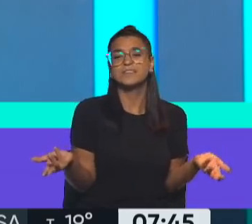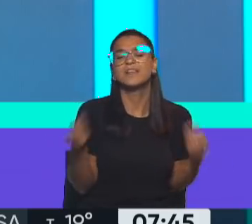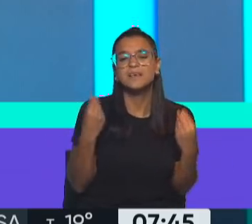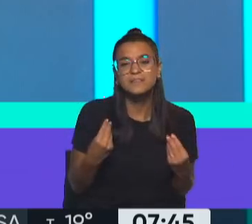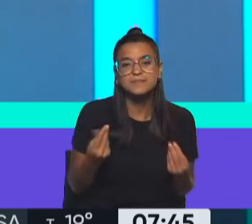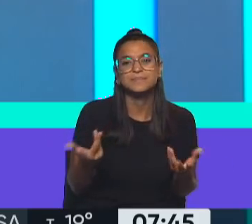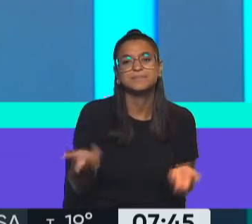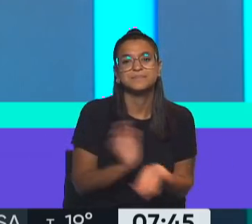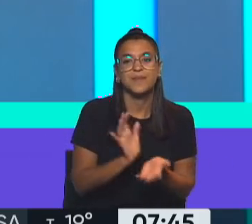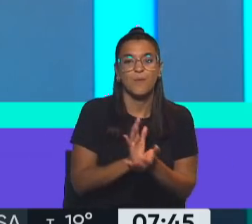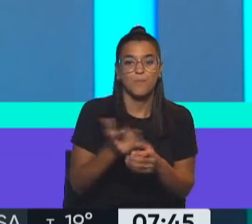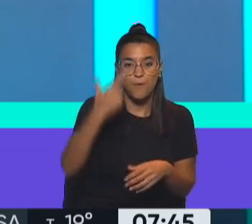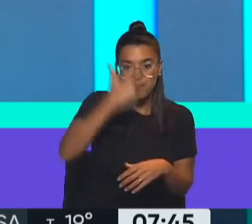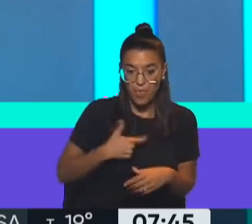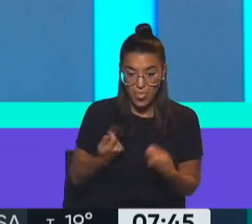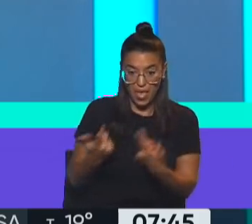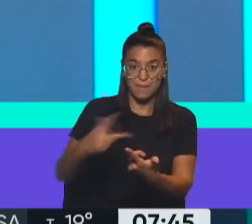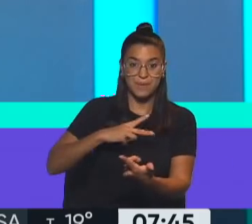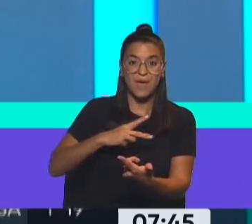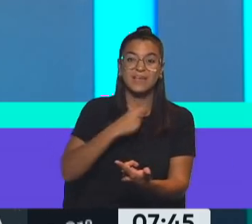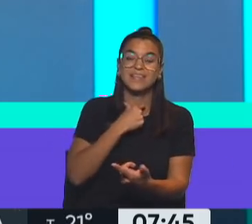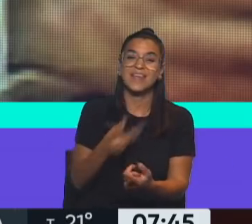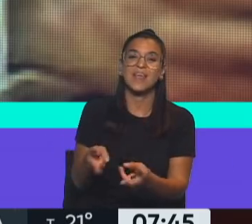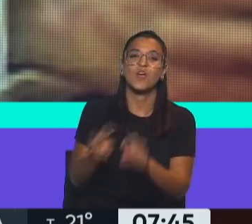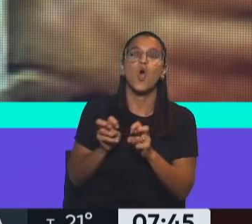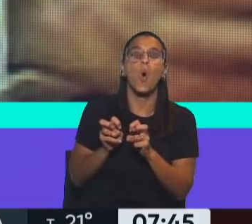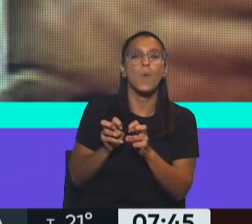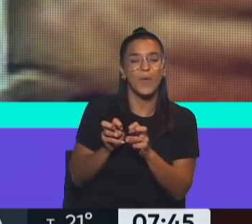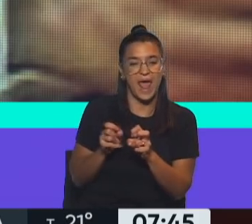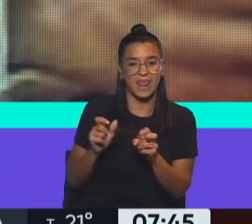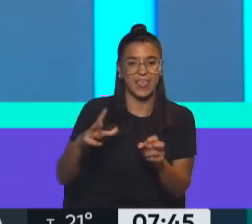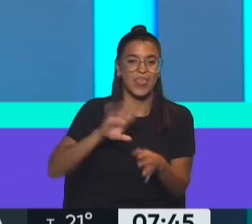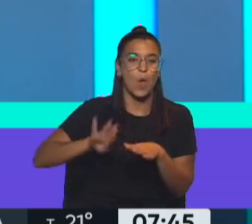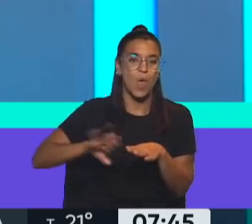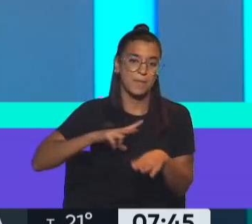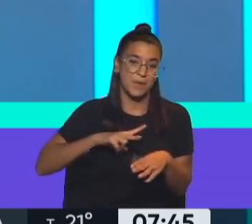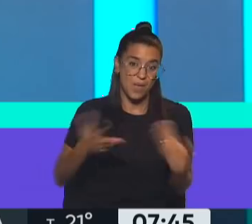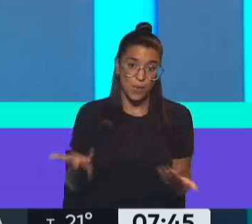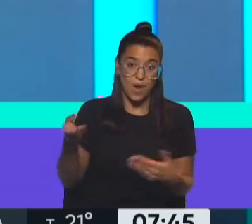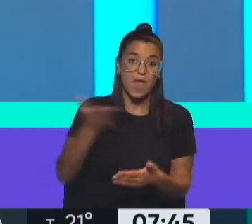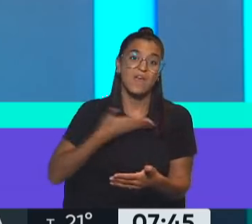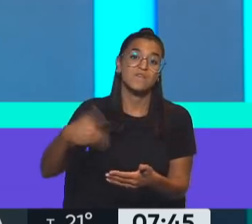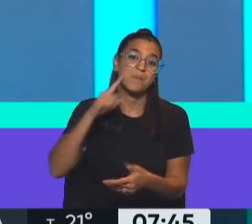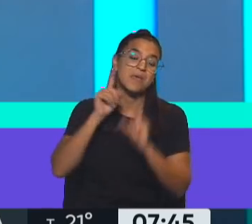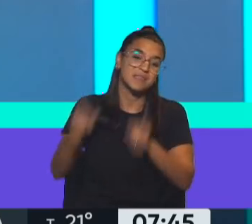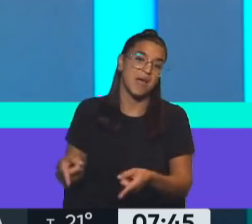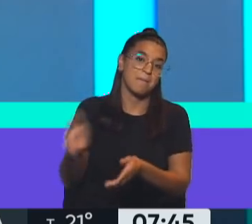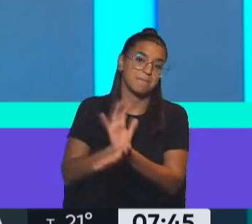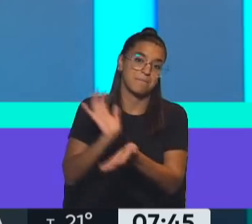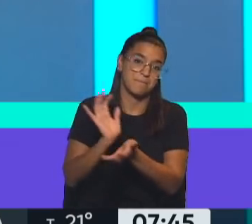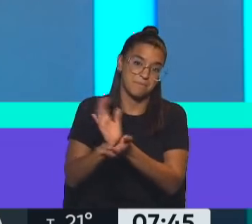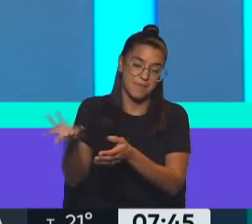está detrás? El bonista, el acreedor privado, quiere cobrar su deuda, la deuda privada. Entonces dice, bueno, que el Fondo Monetario también haga